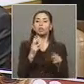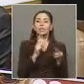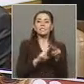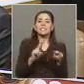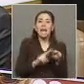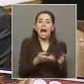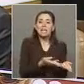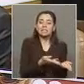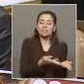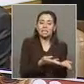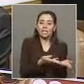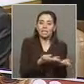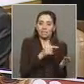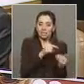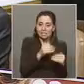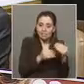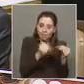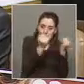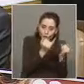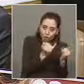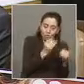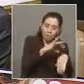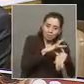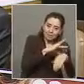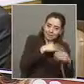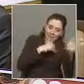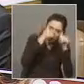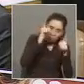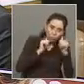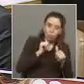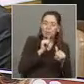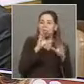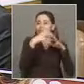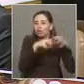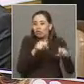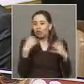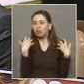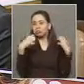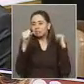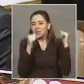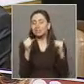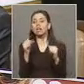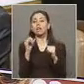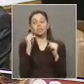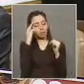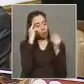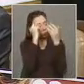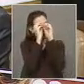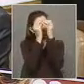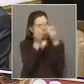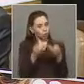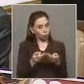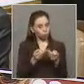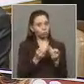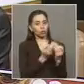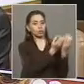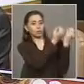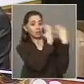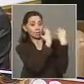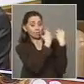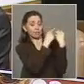procedimientos, puedan llegar a conclusiones fundadas, puedan tener formación en ciencias